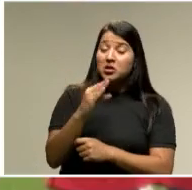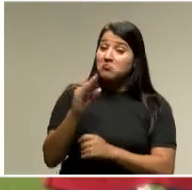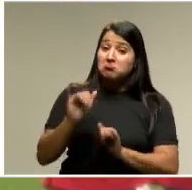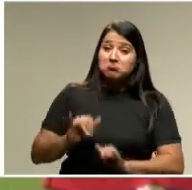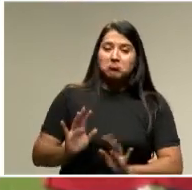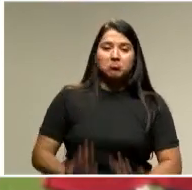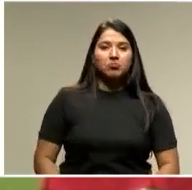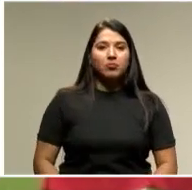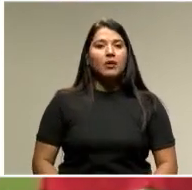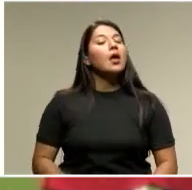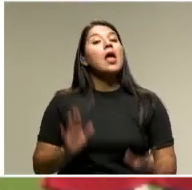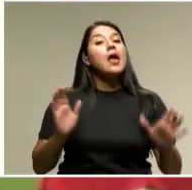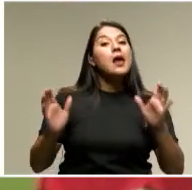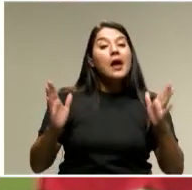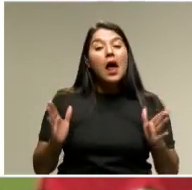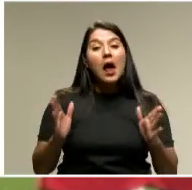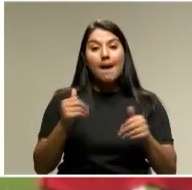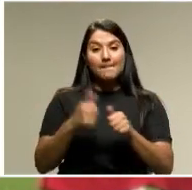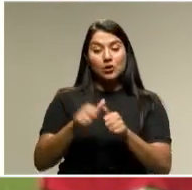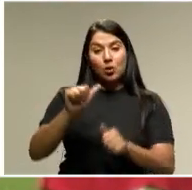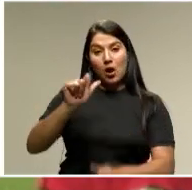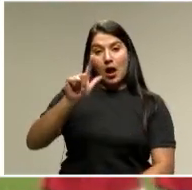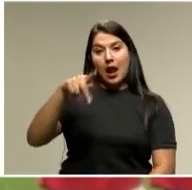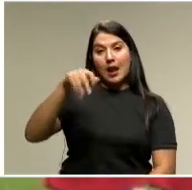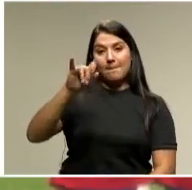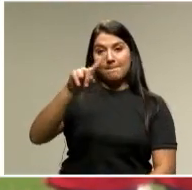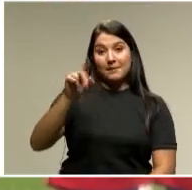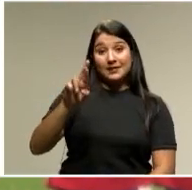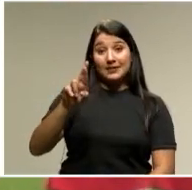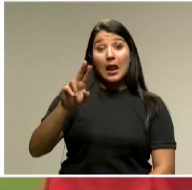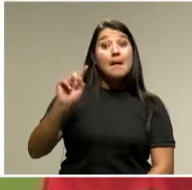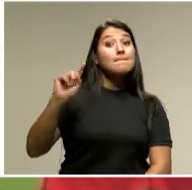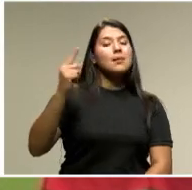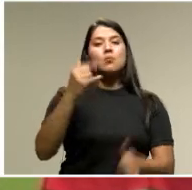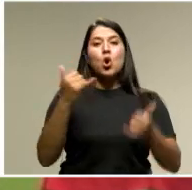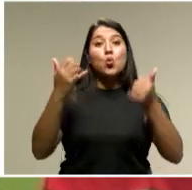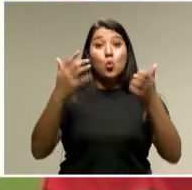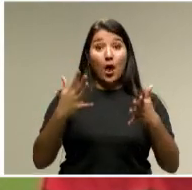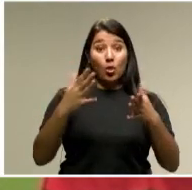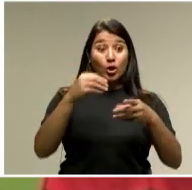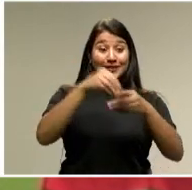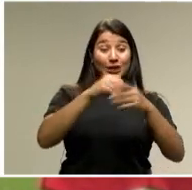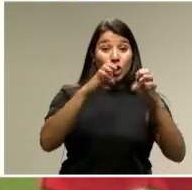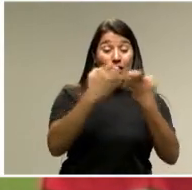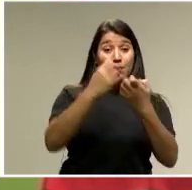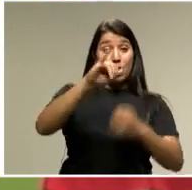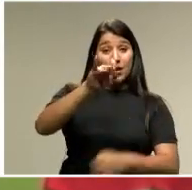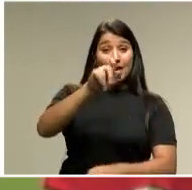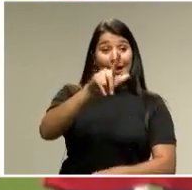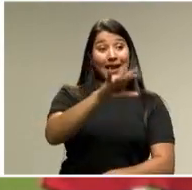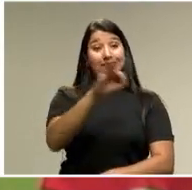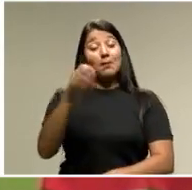verdad. El meta Luis Gabriel Alpizar es el primer jugador de Jicaral convocado a la selección mayor en la era de Ronald González.